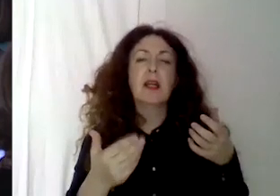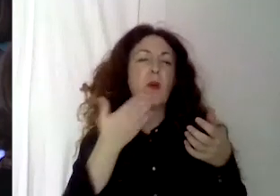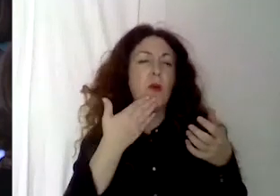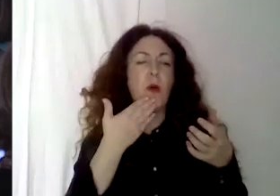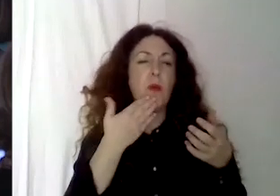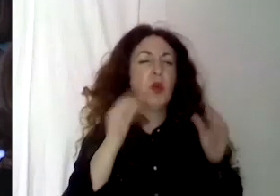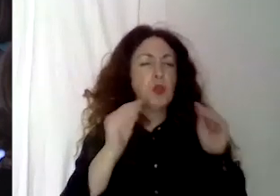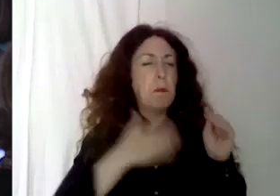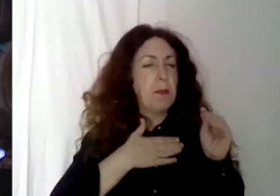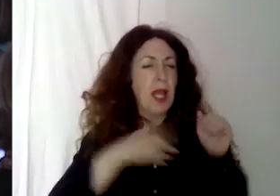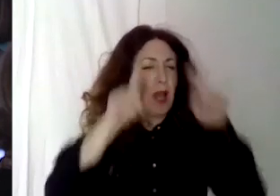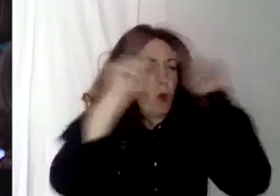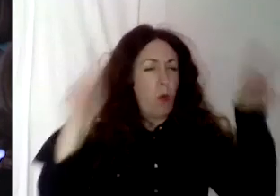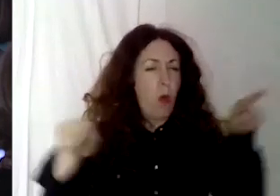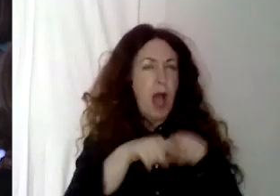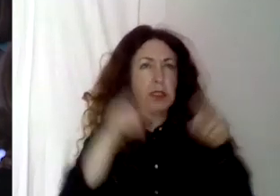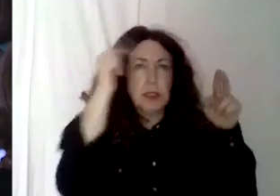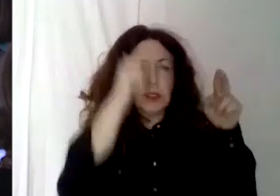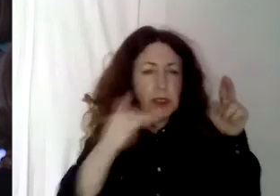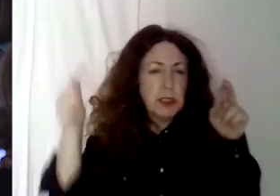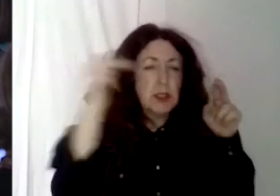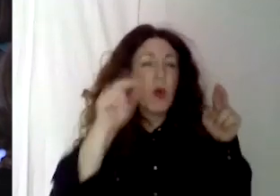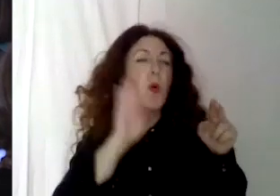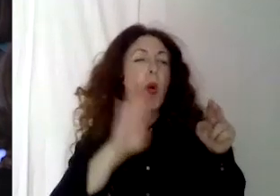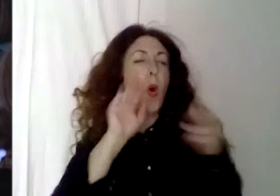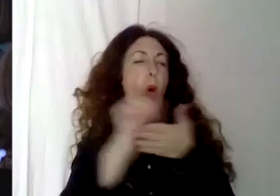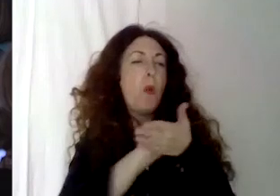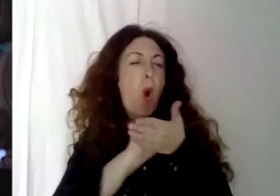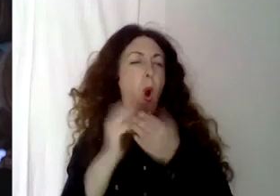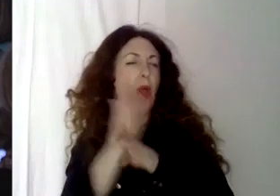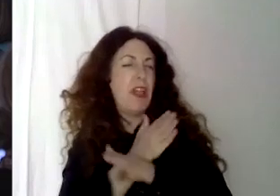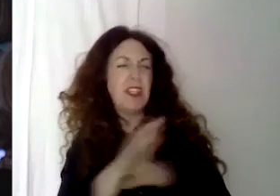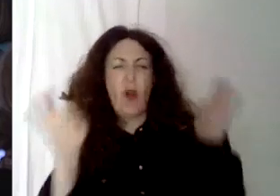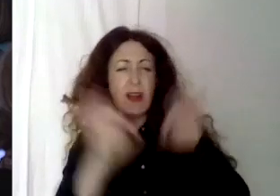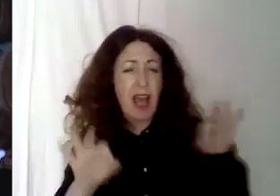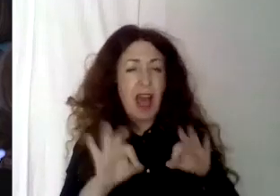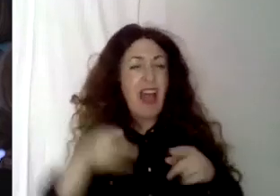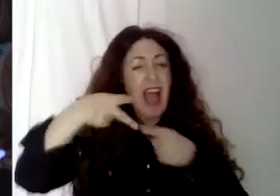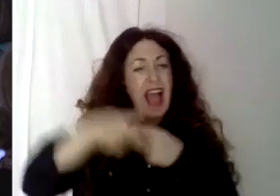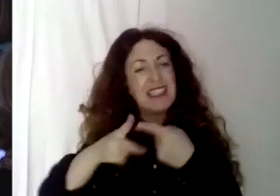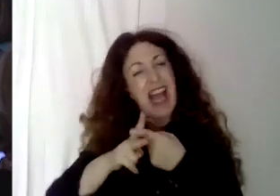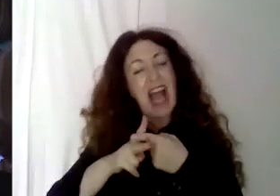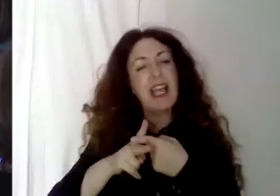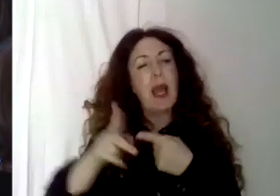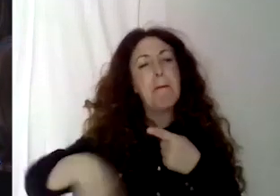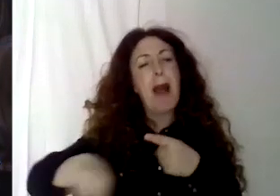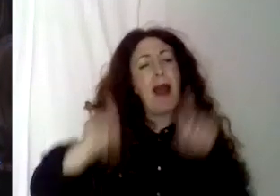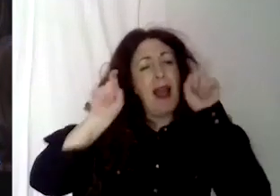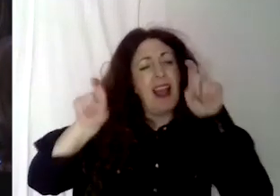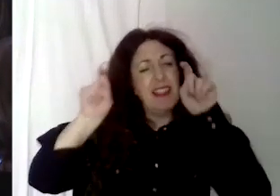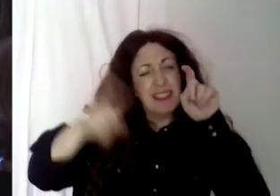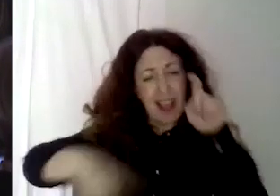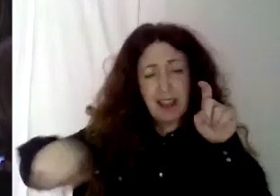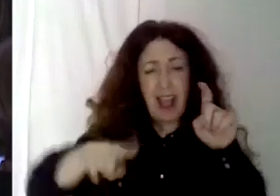directamente a sus cuadros, sin hacer prácticamente bocetos, que no tuvo ni taller ni discípulos, y que es sin duda una